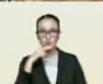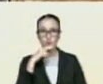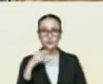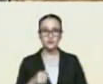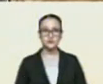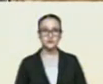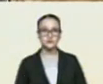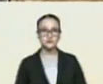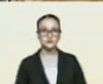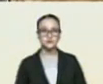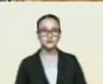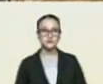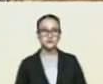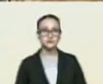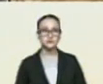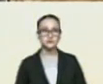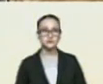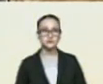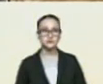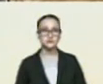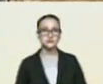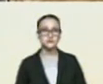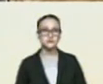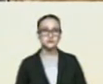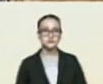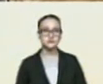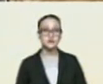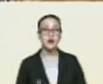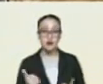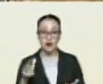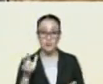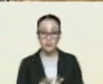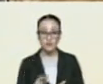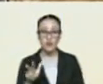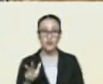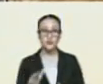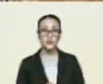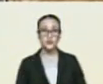en consideración el orden del día, aprobado.